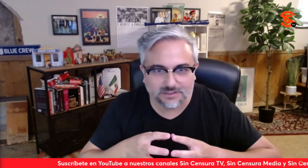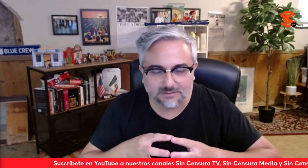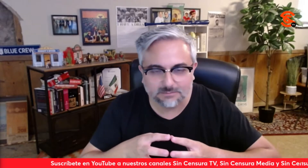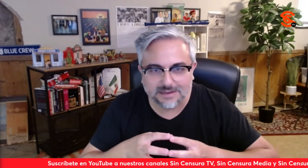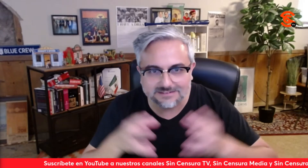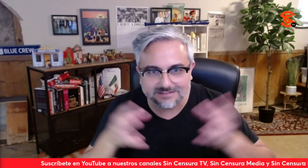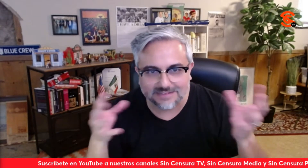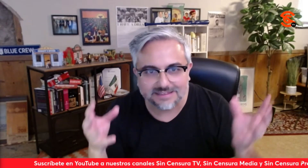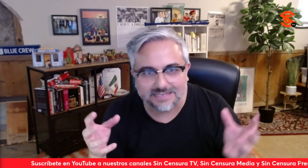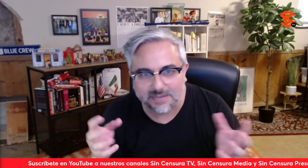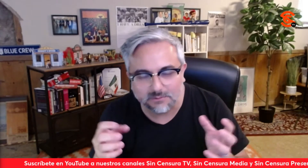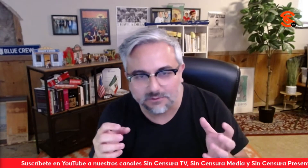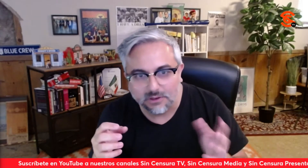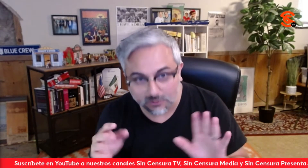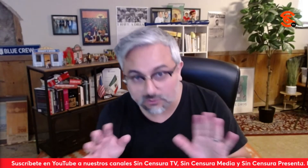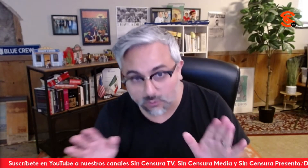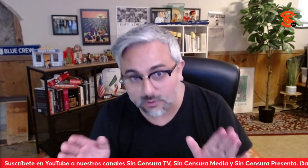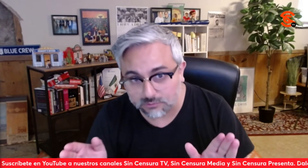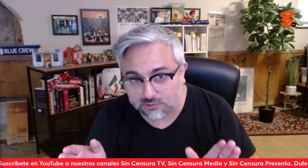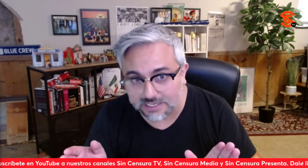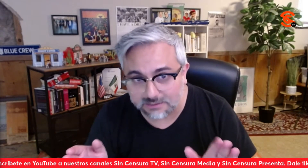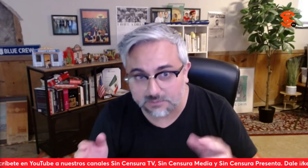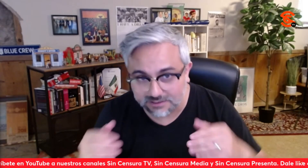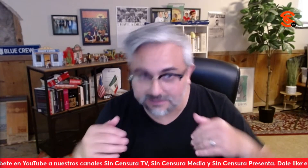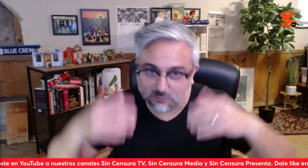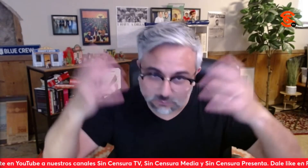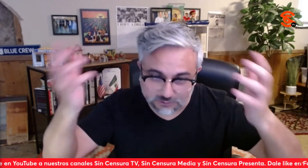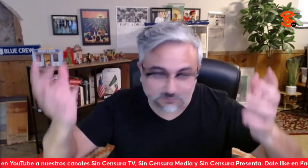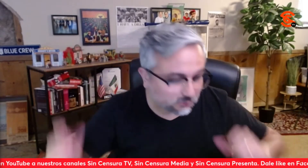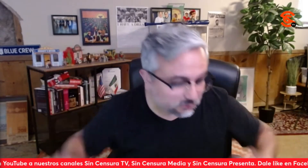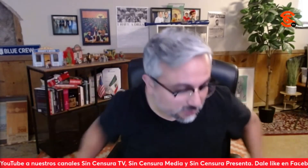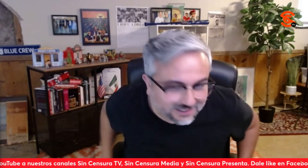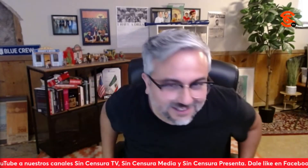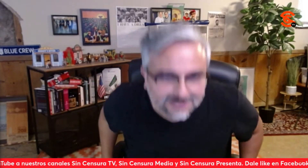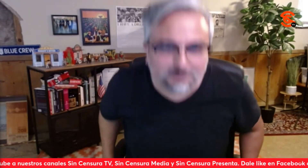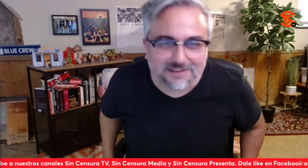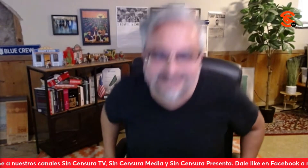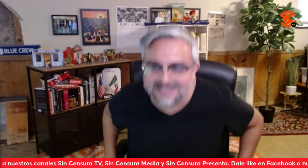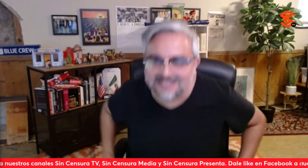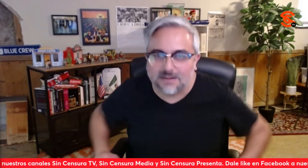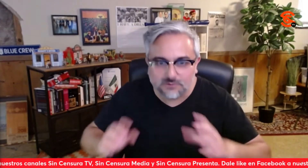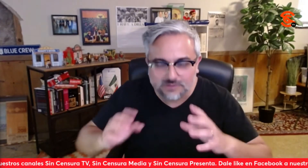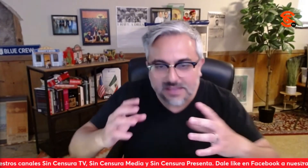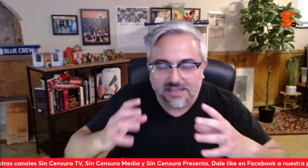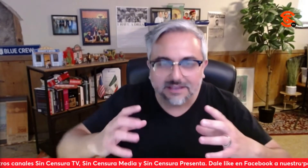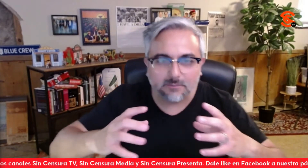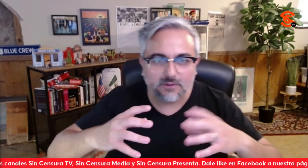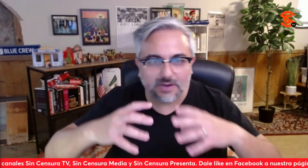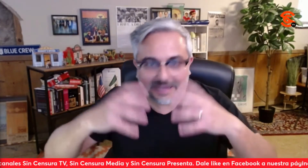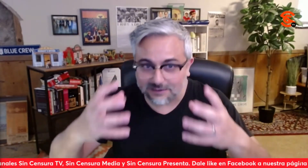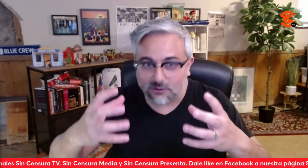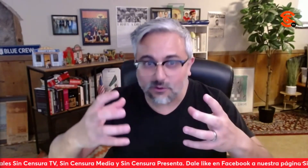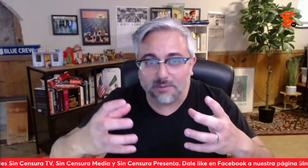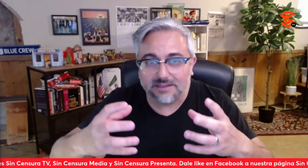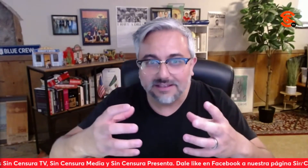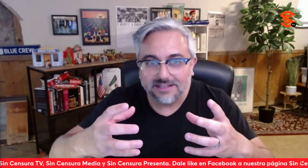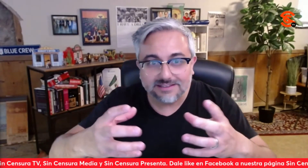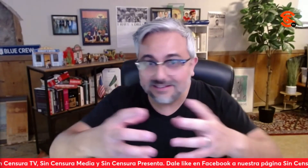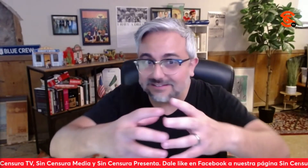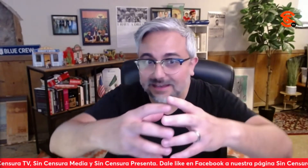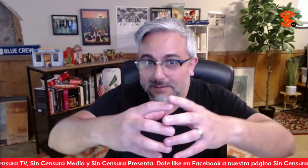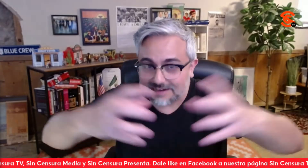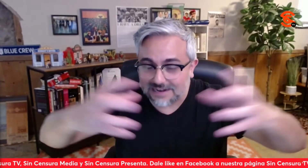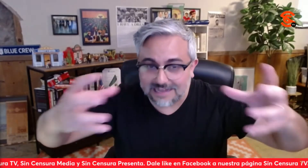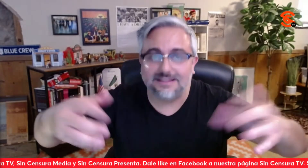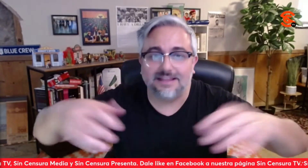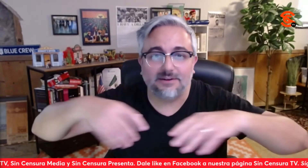los países escandinavos, no noruegos o chilgales, o que creo que son países noruegos, pero en los países escandinavos, que cuando la gente lo come, tienes